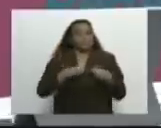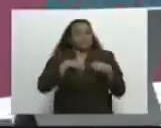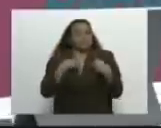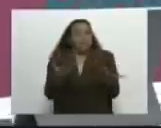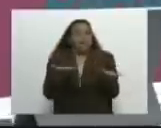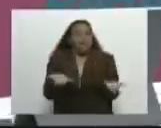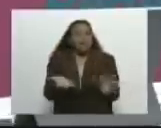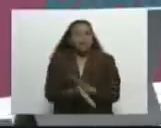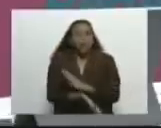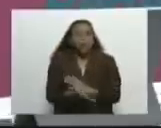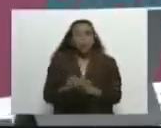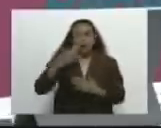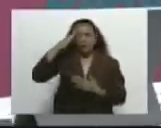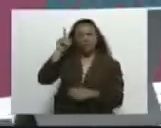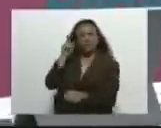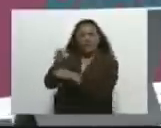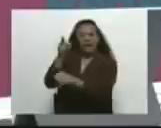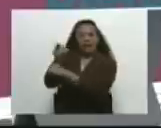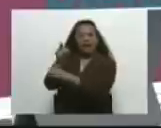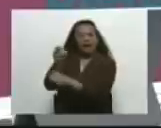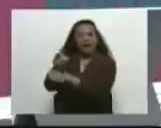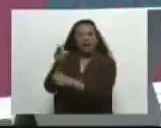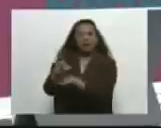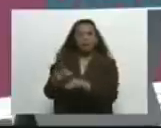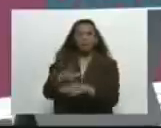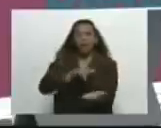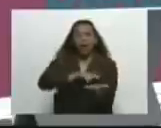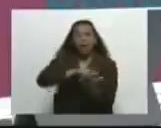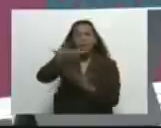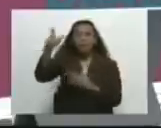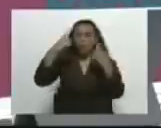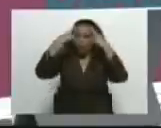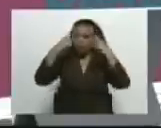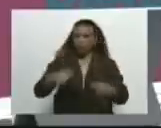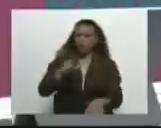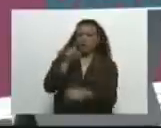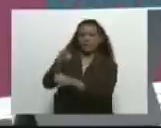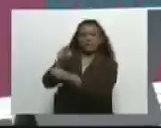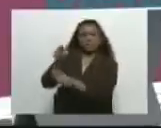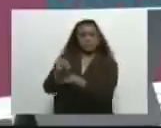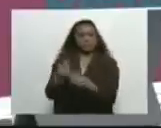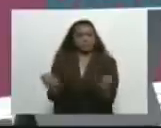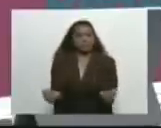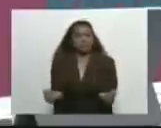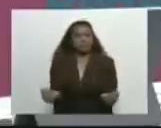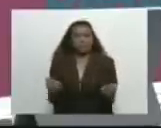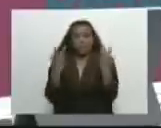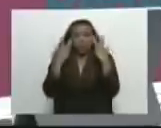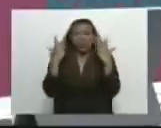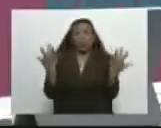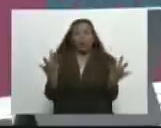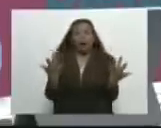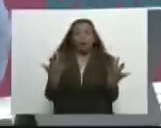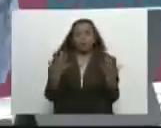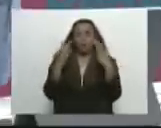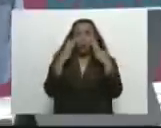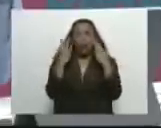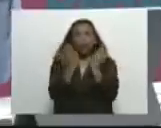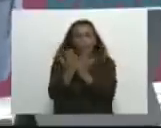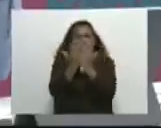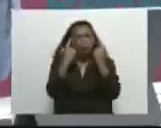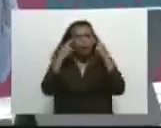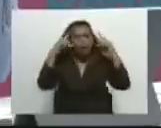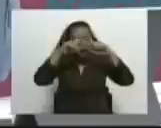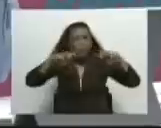a nuestros oficiales, le caen encima a nuestra aviación militar bolivariana. es una cosa que es digna de estudio, se lo dije a Ñañe